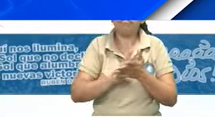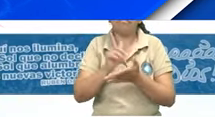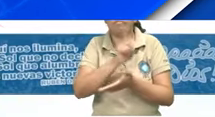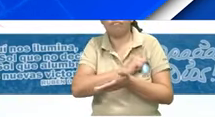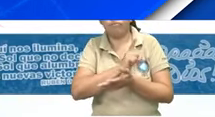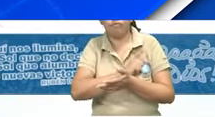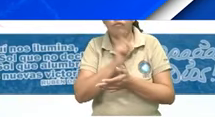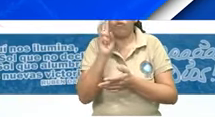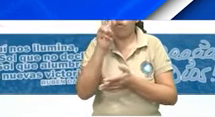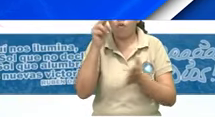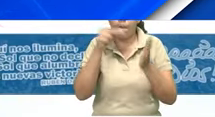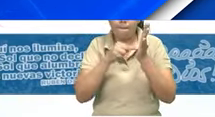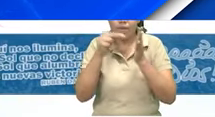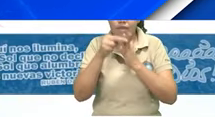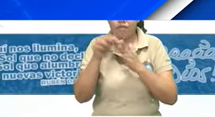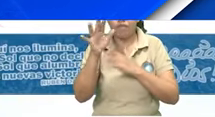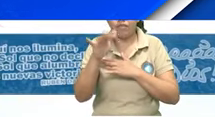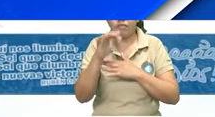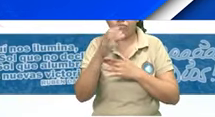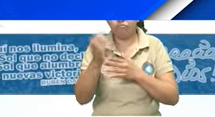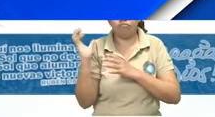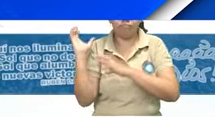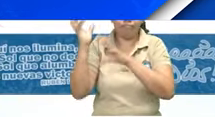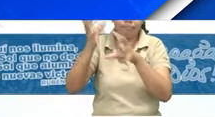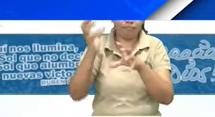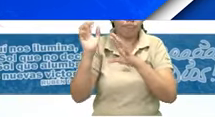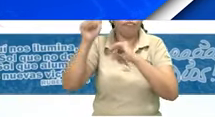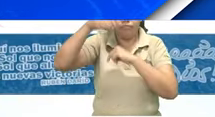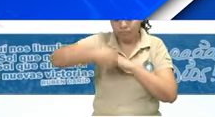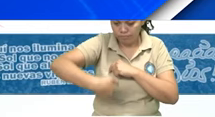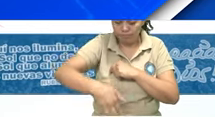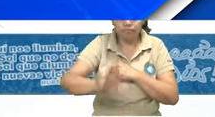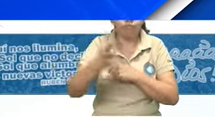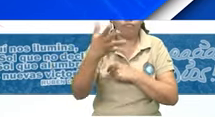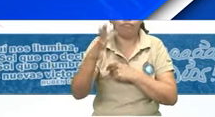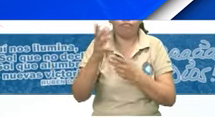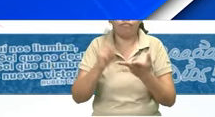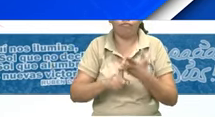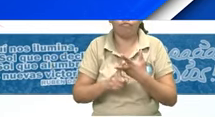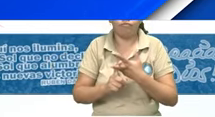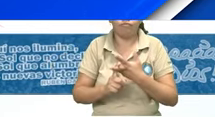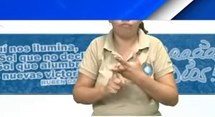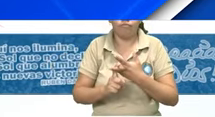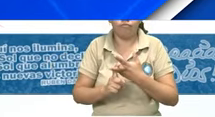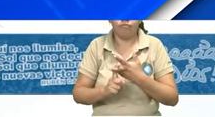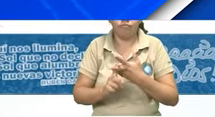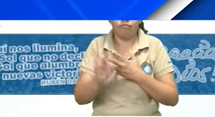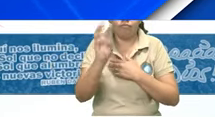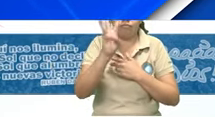tenía 2.700.000 quintales y ya nos estamos proponiendo